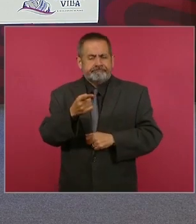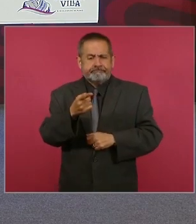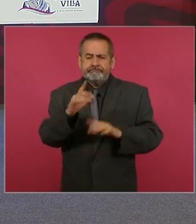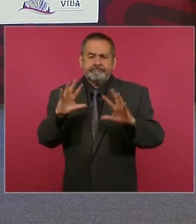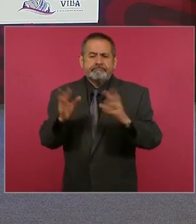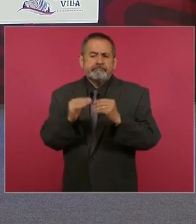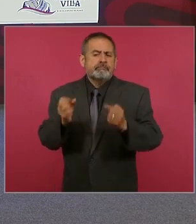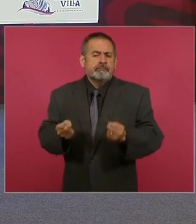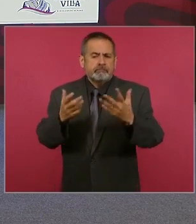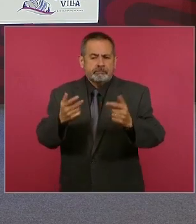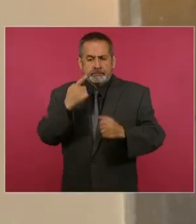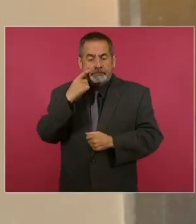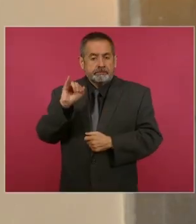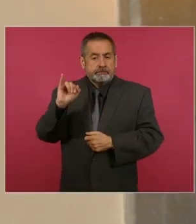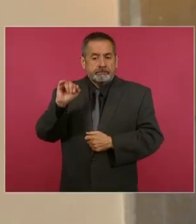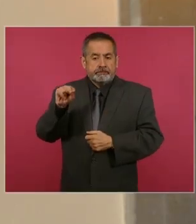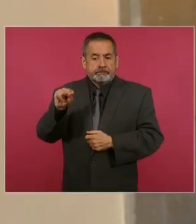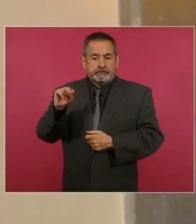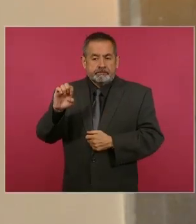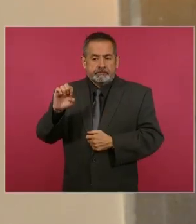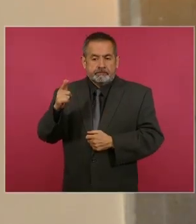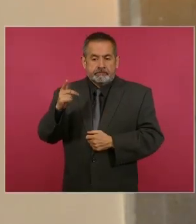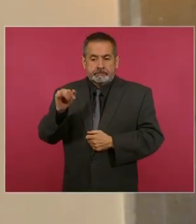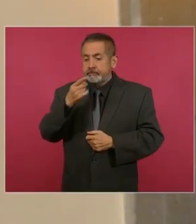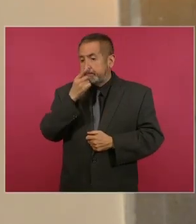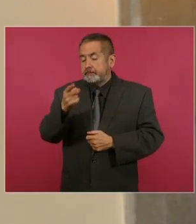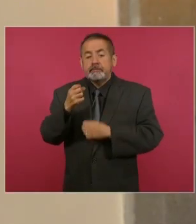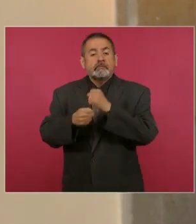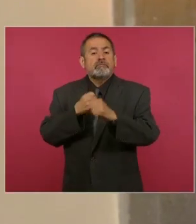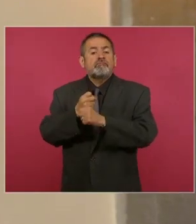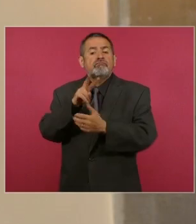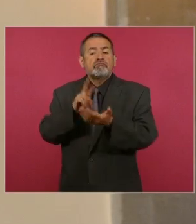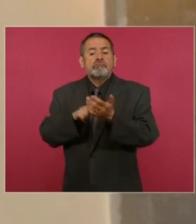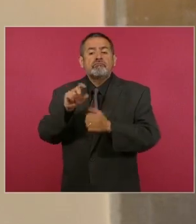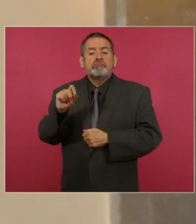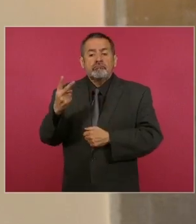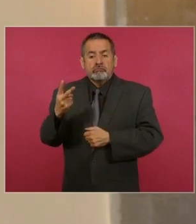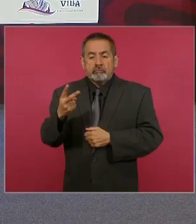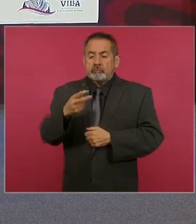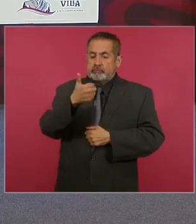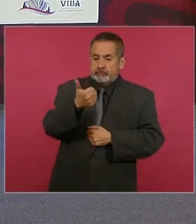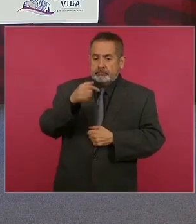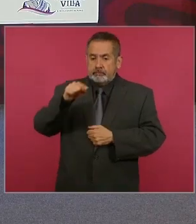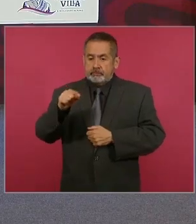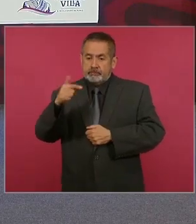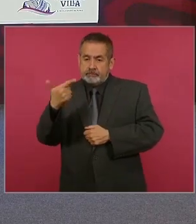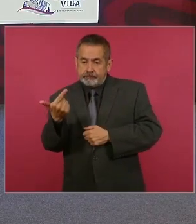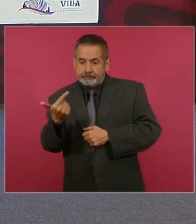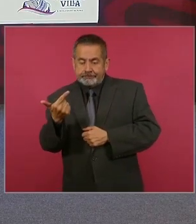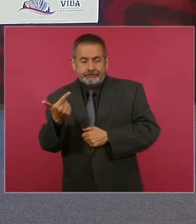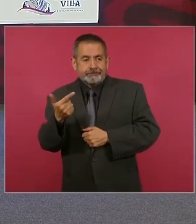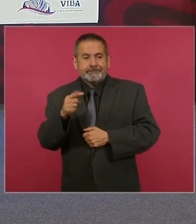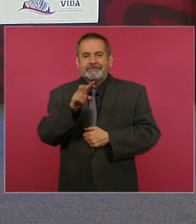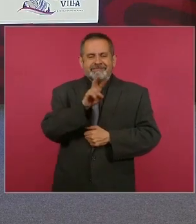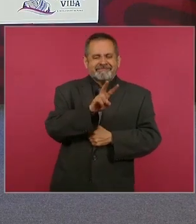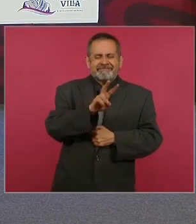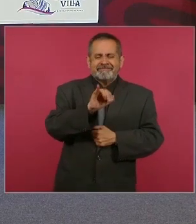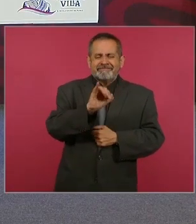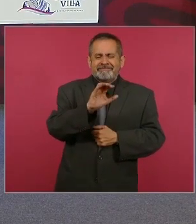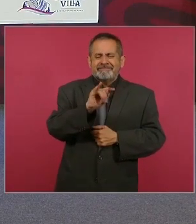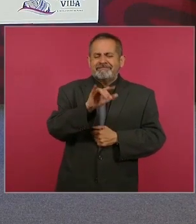total de datos el INEGI. Y bueno, en 2022 se estimaron 6.7 menos víctimas del delito en comparación